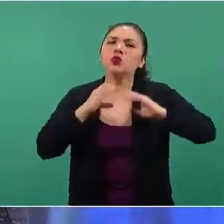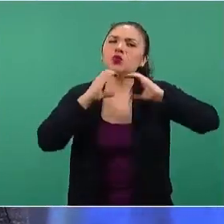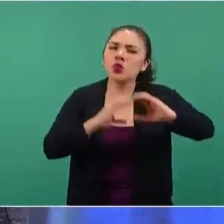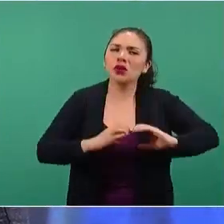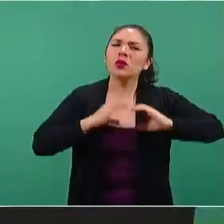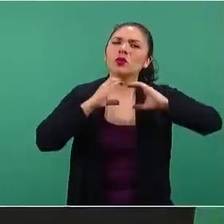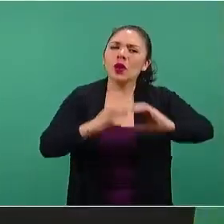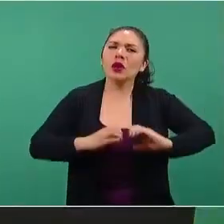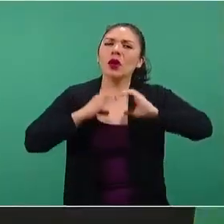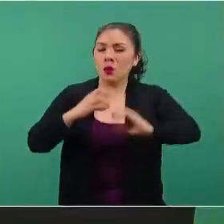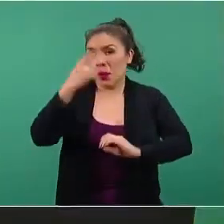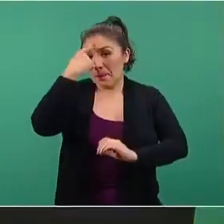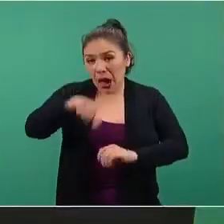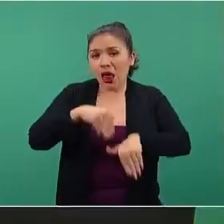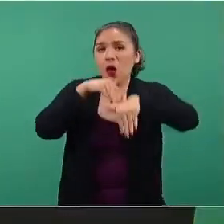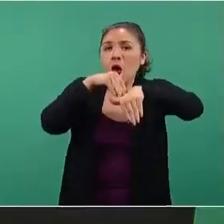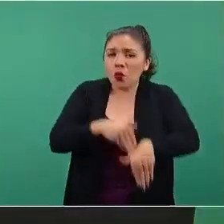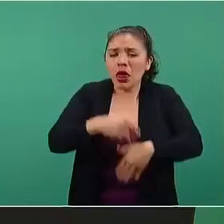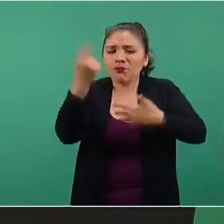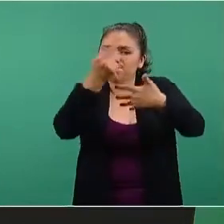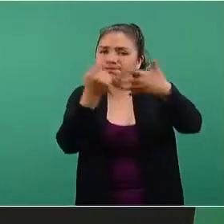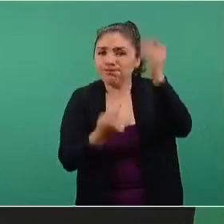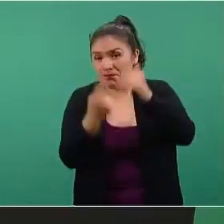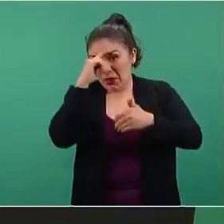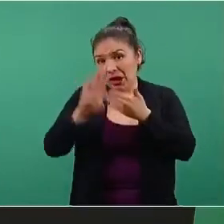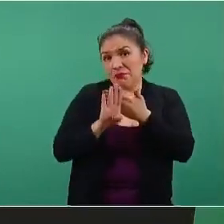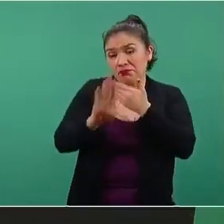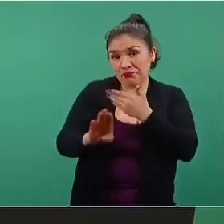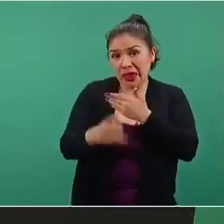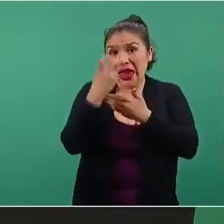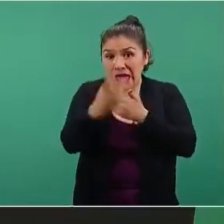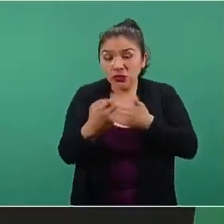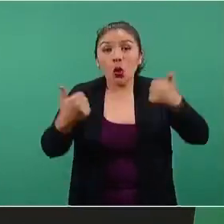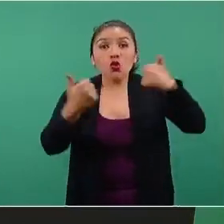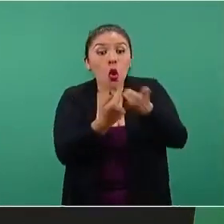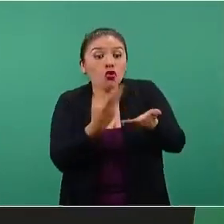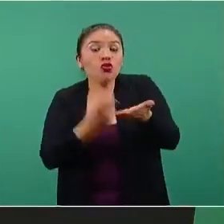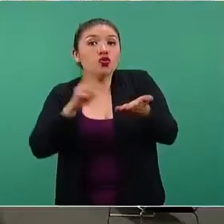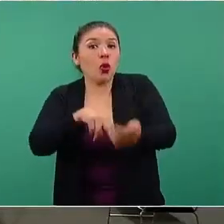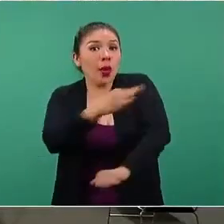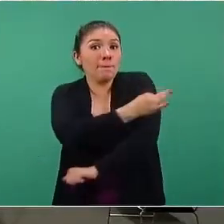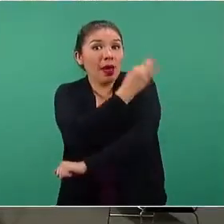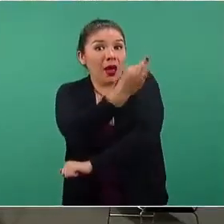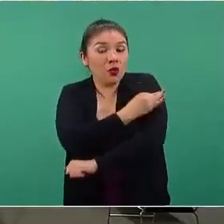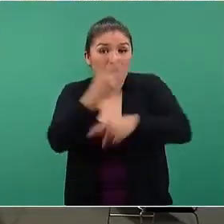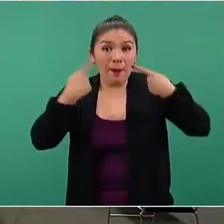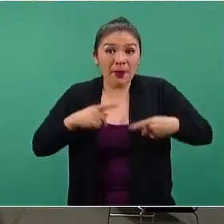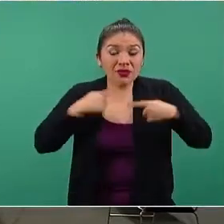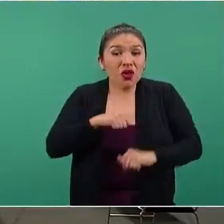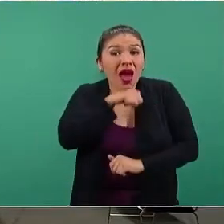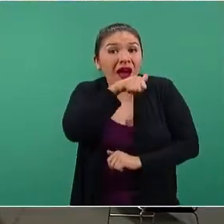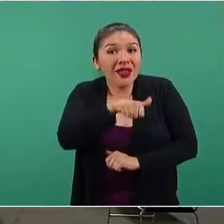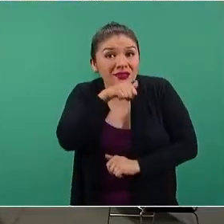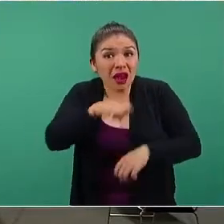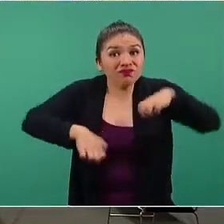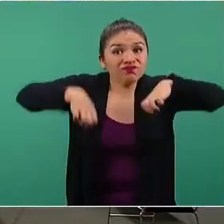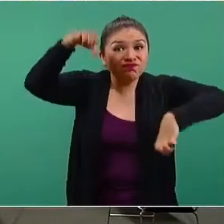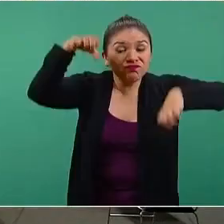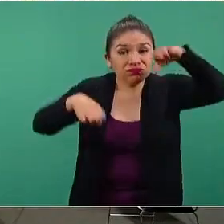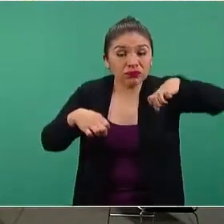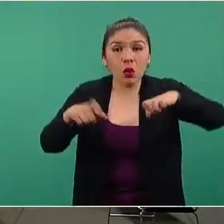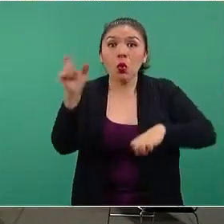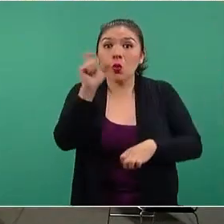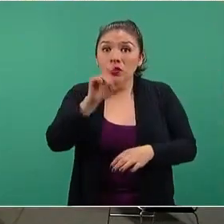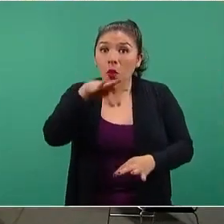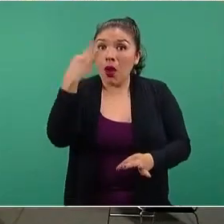mantenimiento de las medidas básicas de prevención, que junto con la vacunación de las personas adultas mayores y una vez